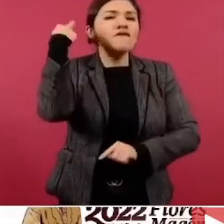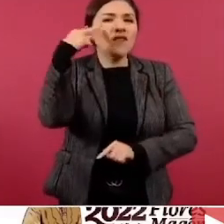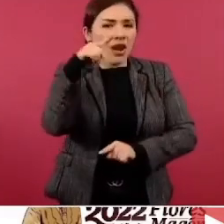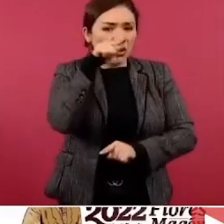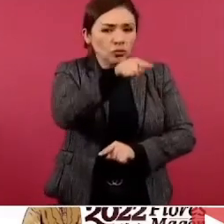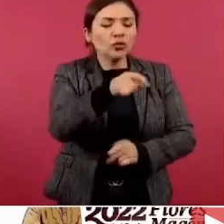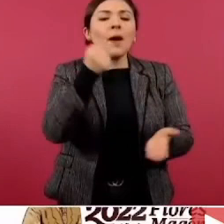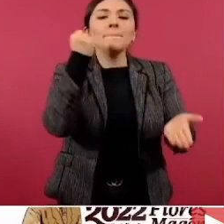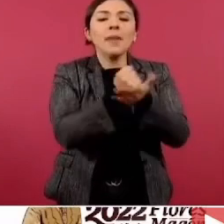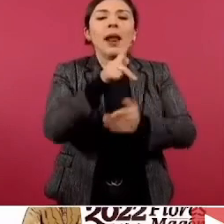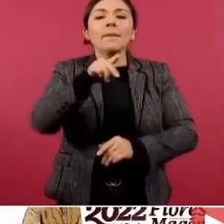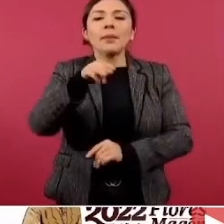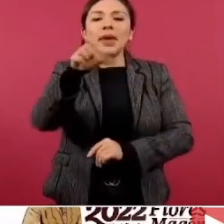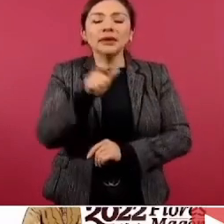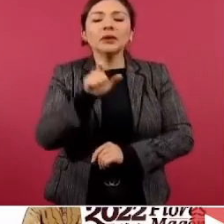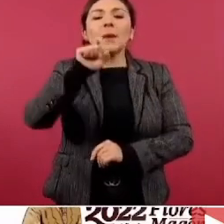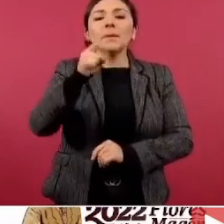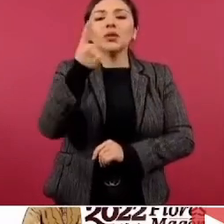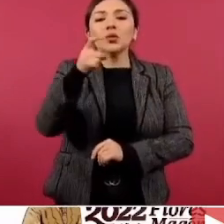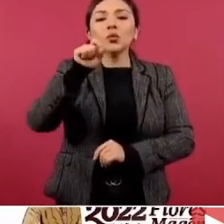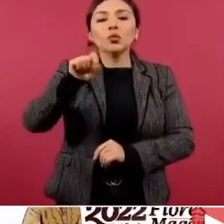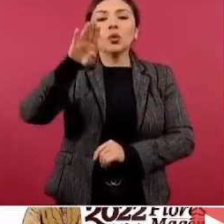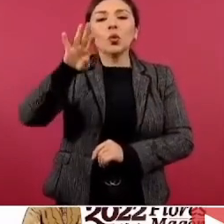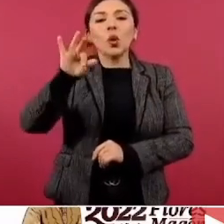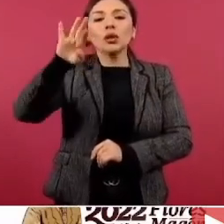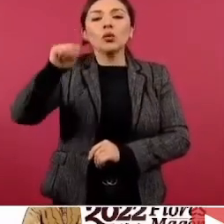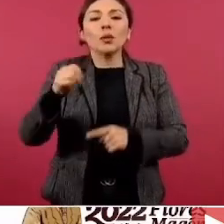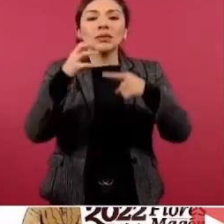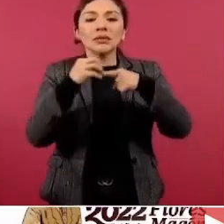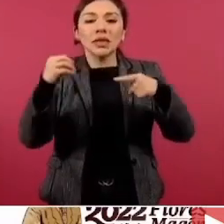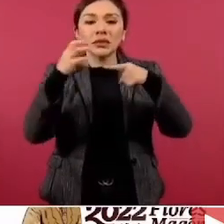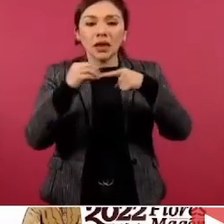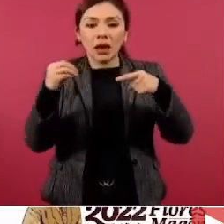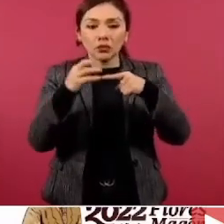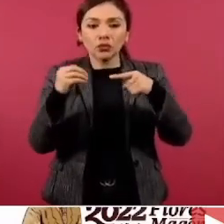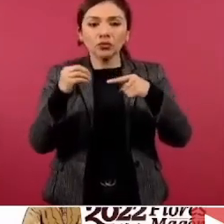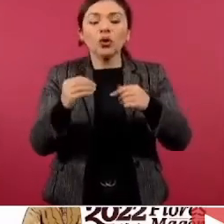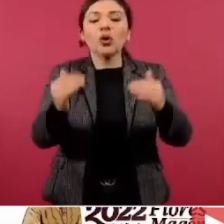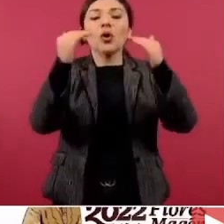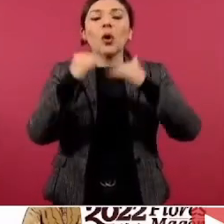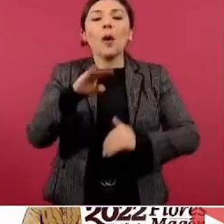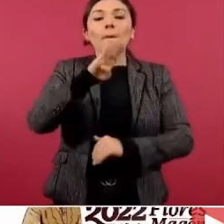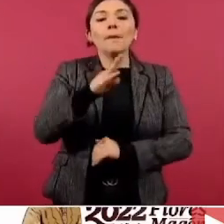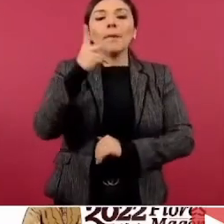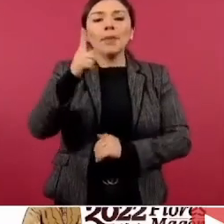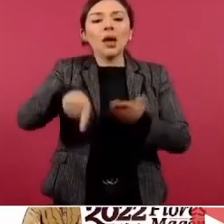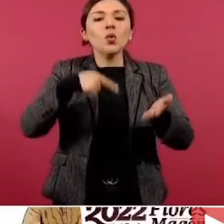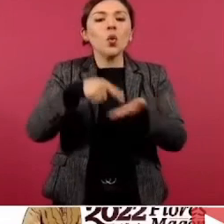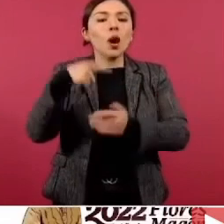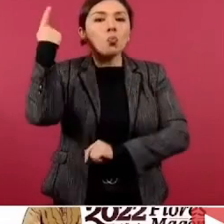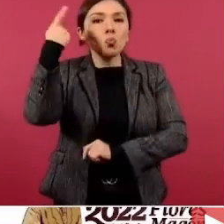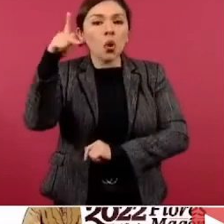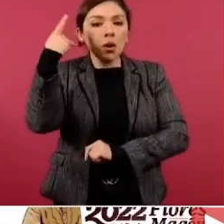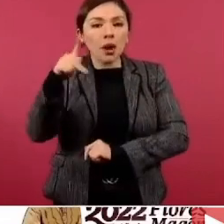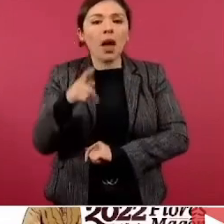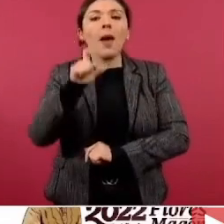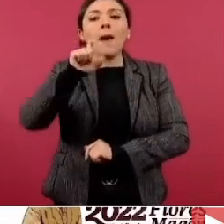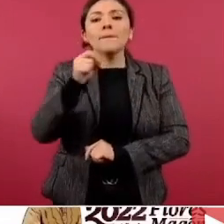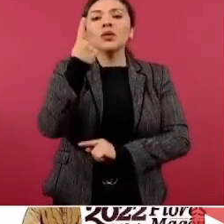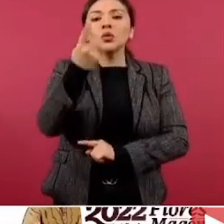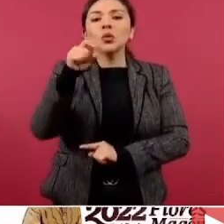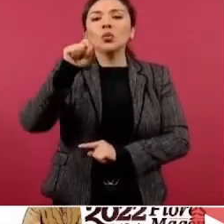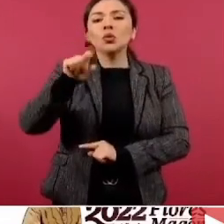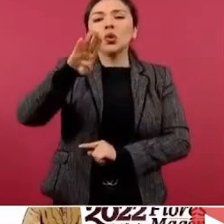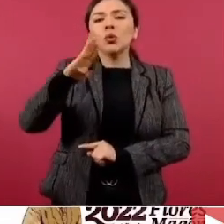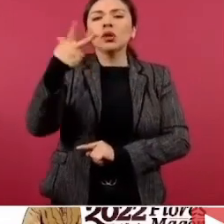Veracruz, franquicia Pemex, con 21 pesos con 49 centavos, franquicia BP en Cholula, Puebla, con 21 pesos